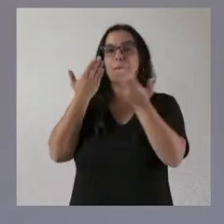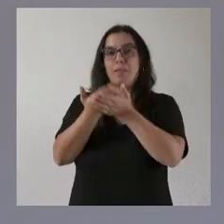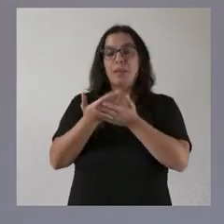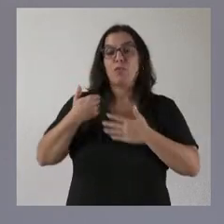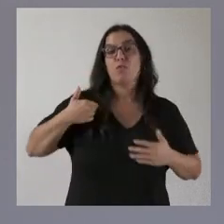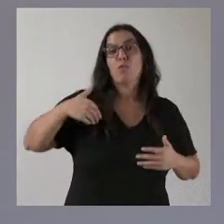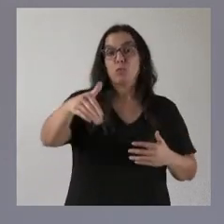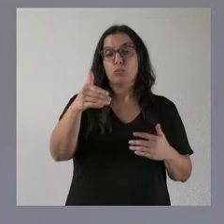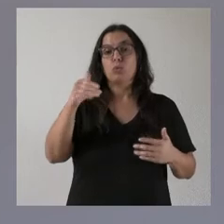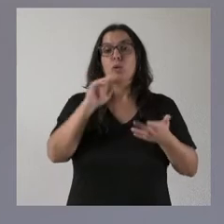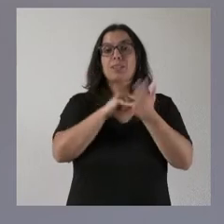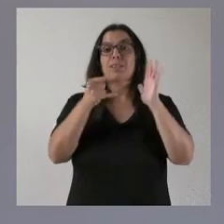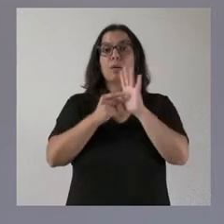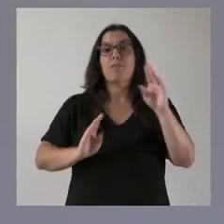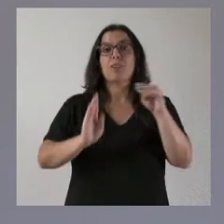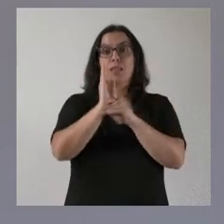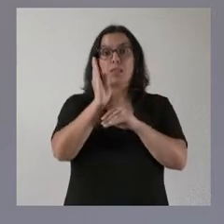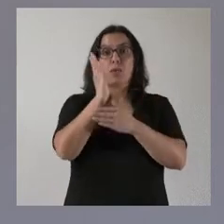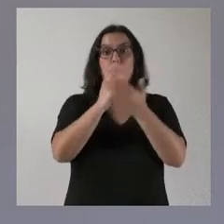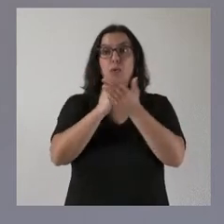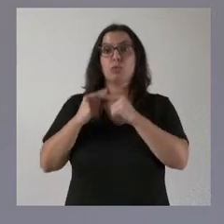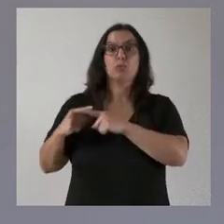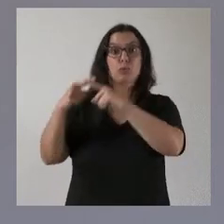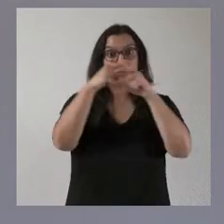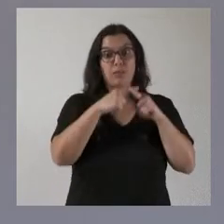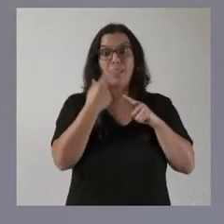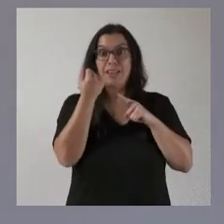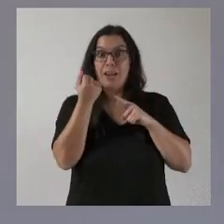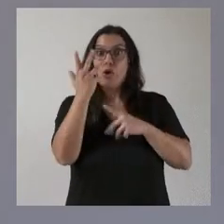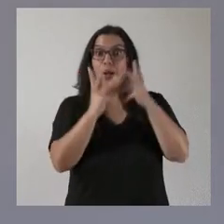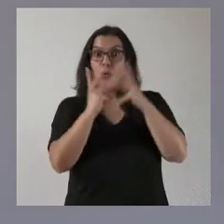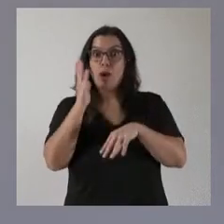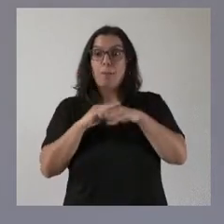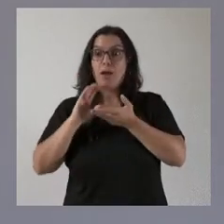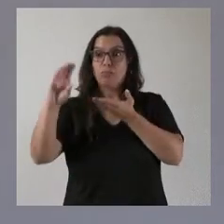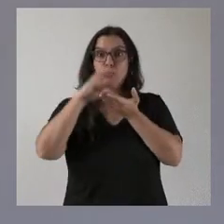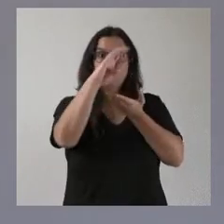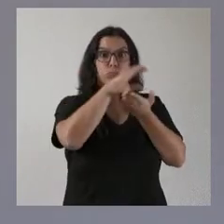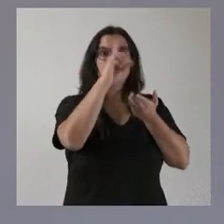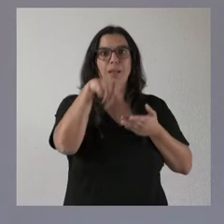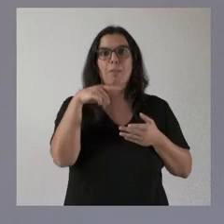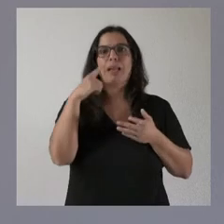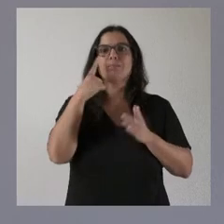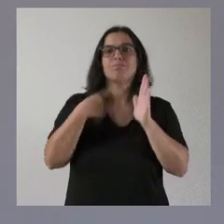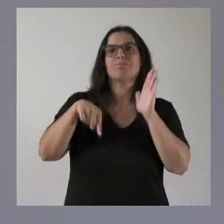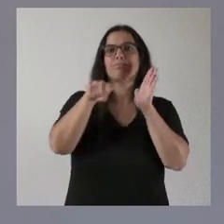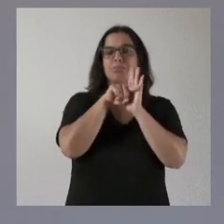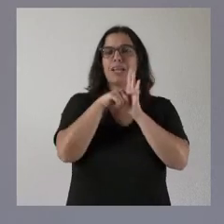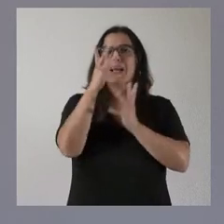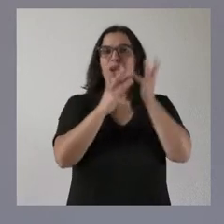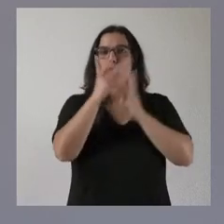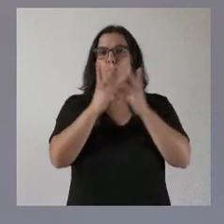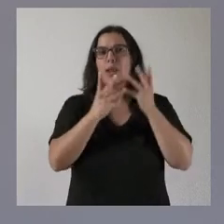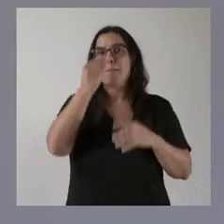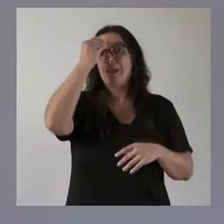consideración de sistema de diferenciación autonómica se tuviera en cuenta ese hecho diferencial que tenemos algunas comunidades autónomas parece lógico y razonable